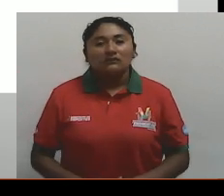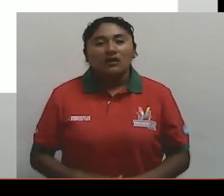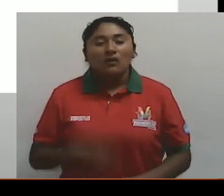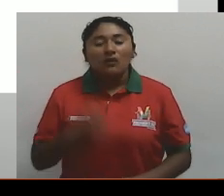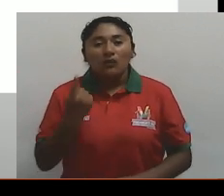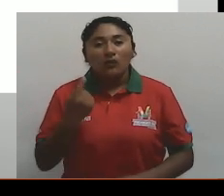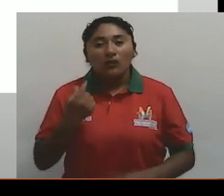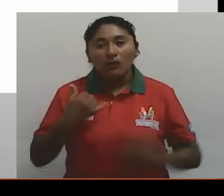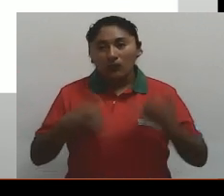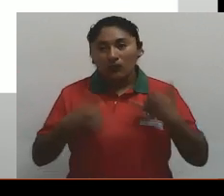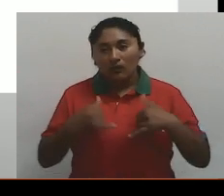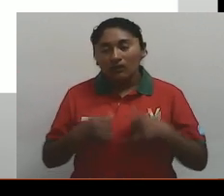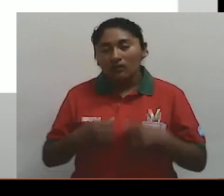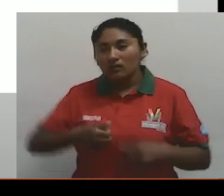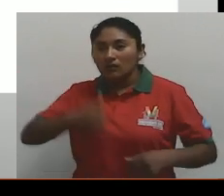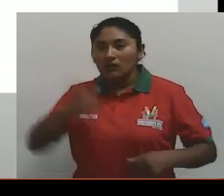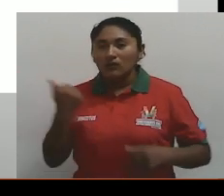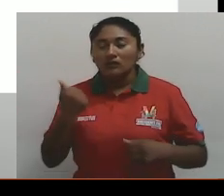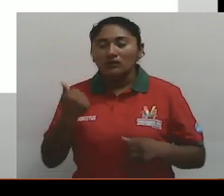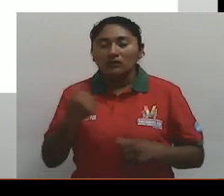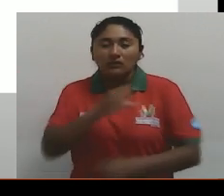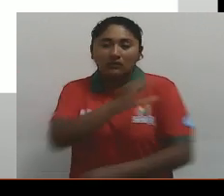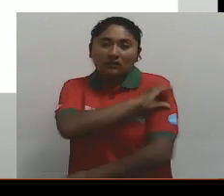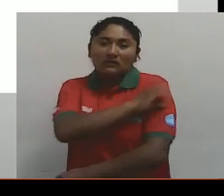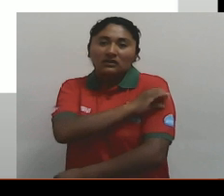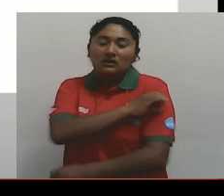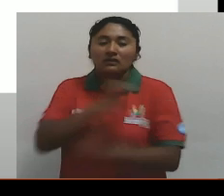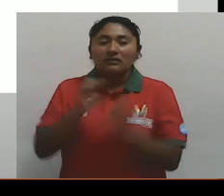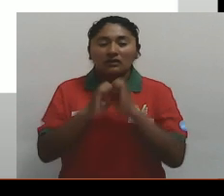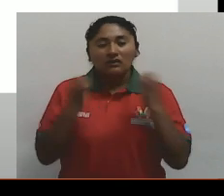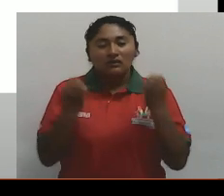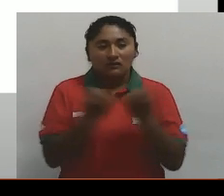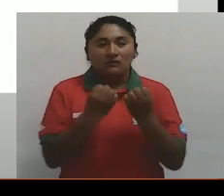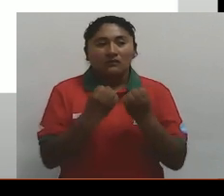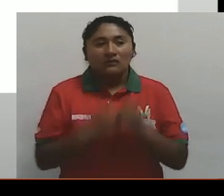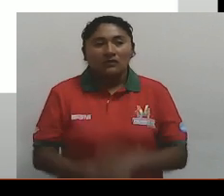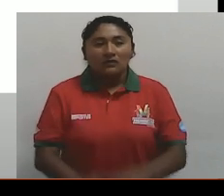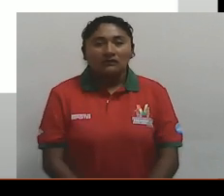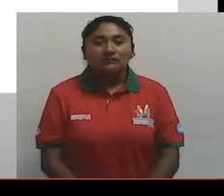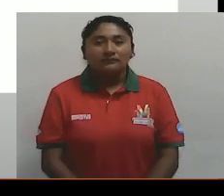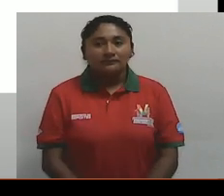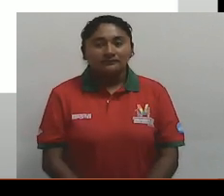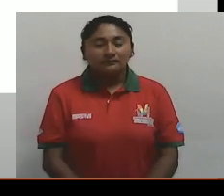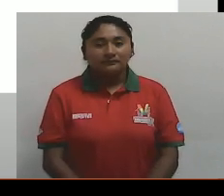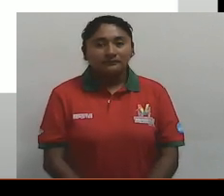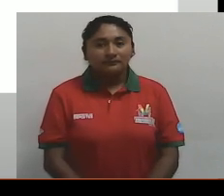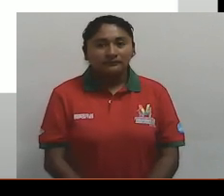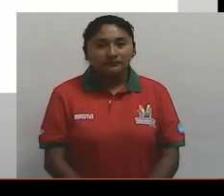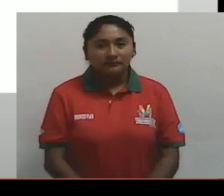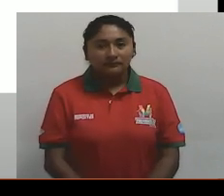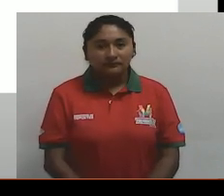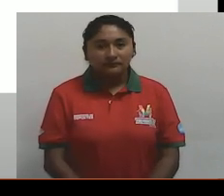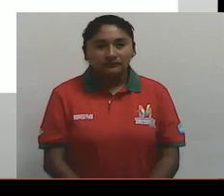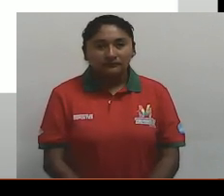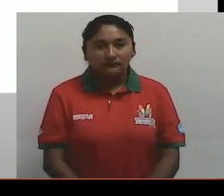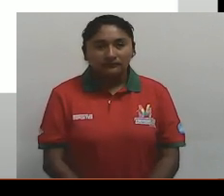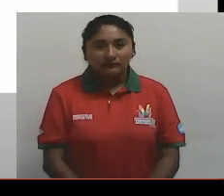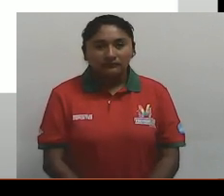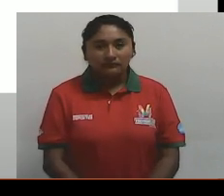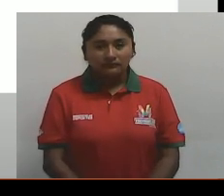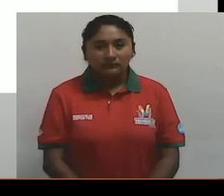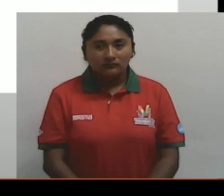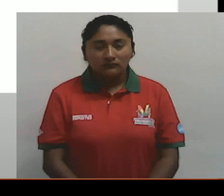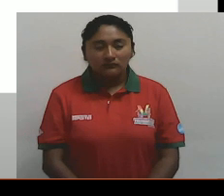sorteo para iniciar el partido o para el set decisivo solamente son los capitanes de equipo.